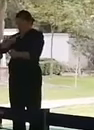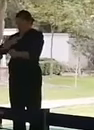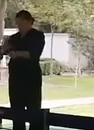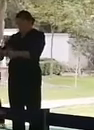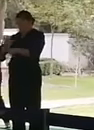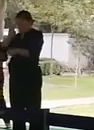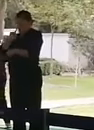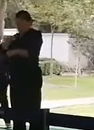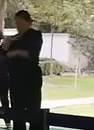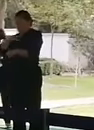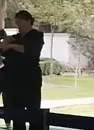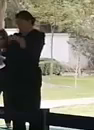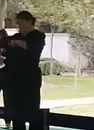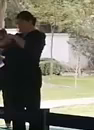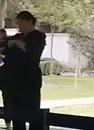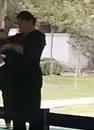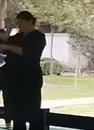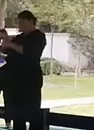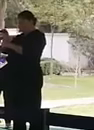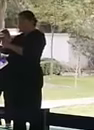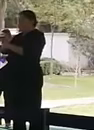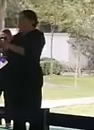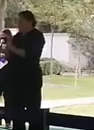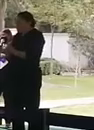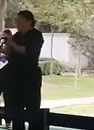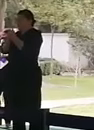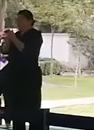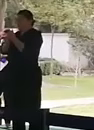estos intercambios culturales, potencializarlos.